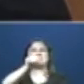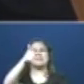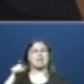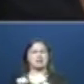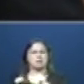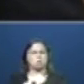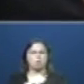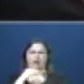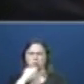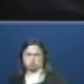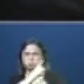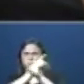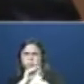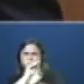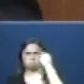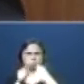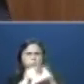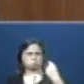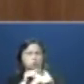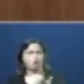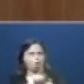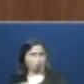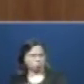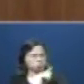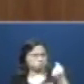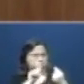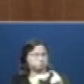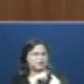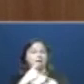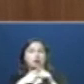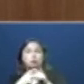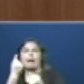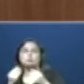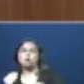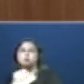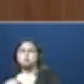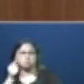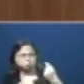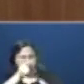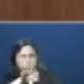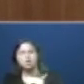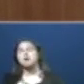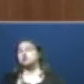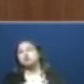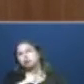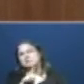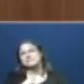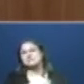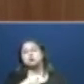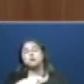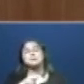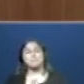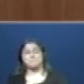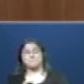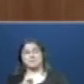elemento de confrontación con él En aquellos aspectos o propuestas que no vamos a compartir sino como nuestra oportunidad para